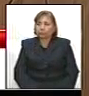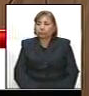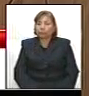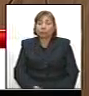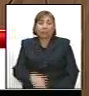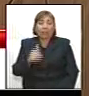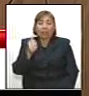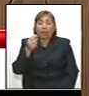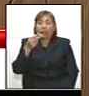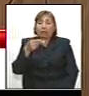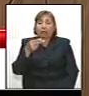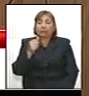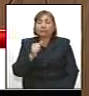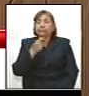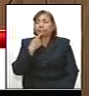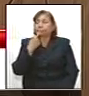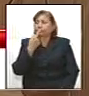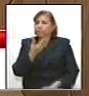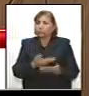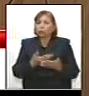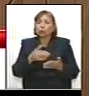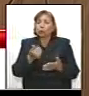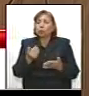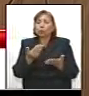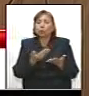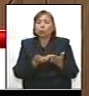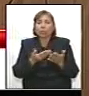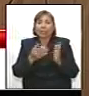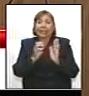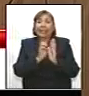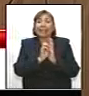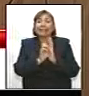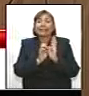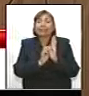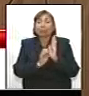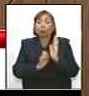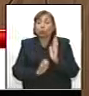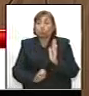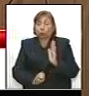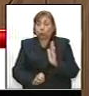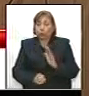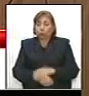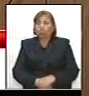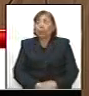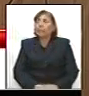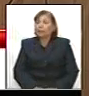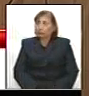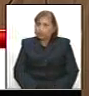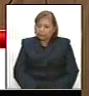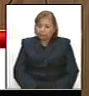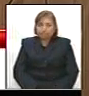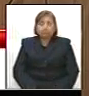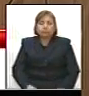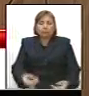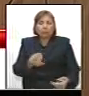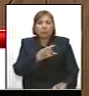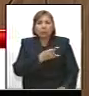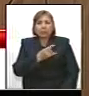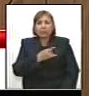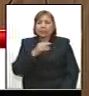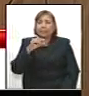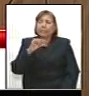H, los demás que señale su estatuto. Artículo 5, comisión organizadora. La Universidad Nacional Intercultural de